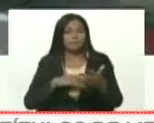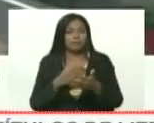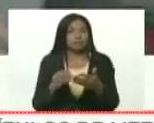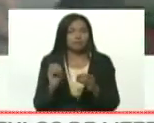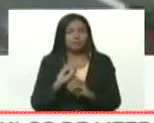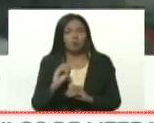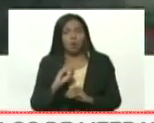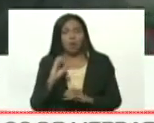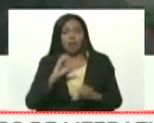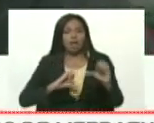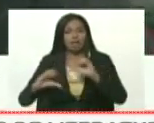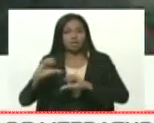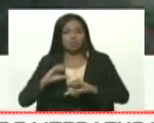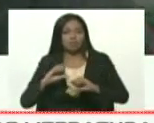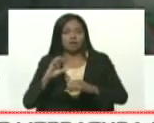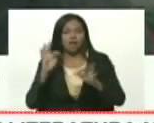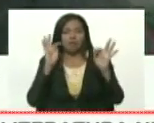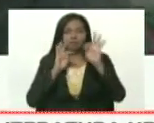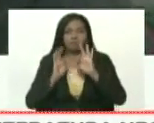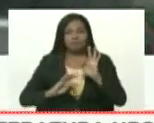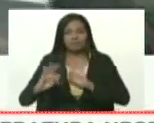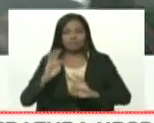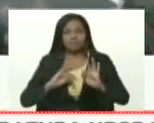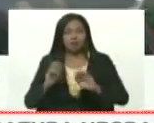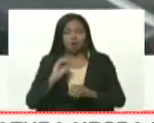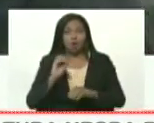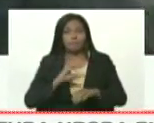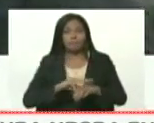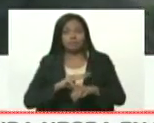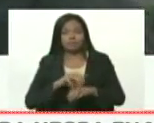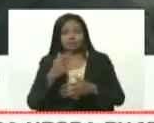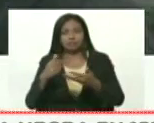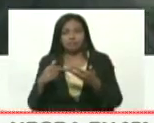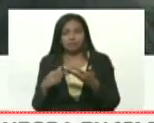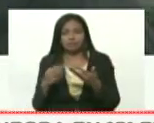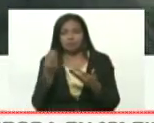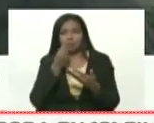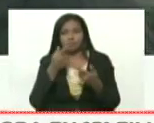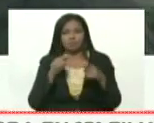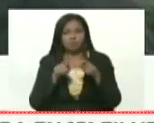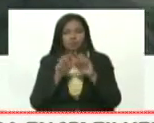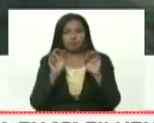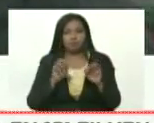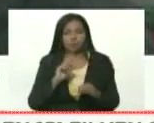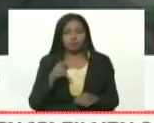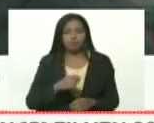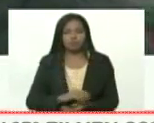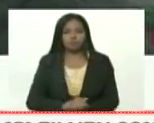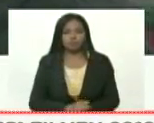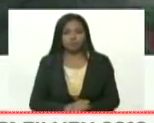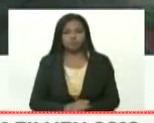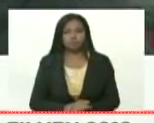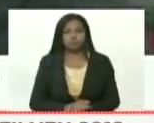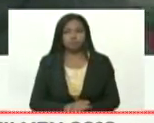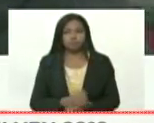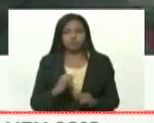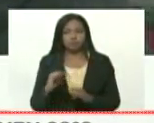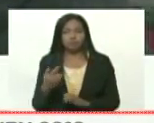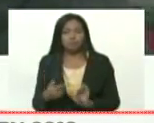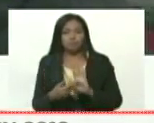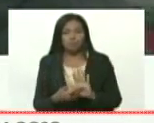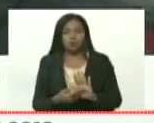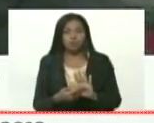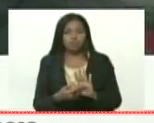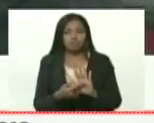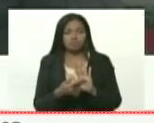la química, en la física, etcétera, incluso en la medicina o en la alimentación. Esto representa